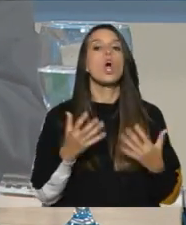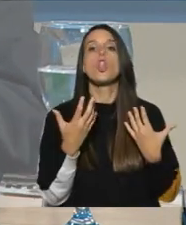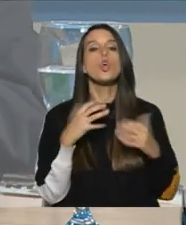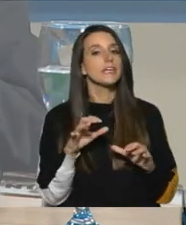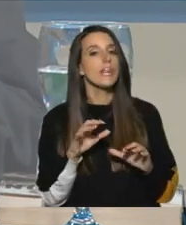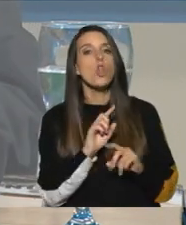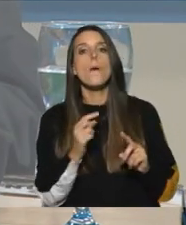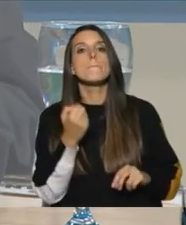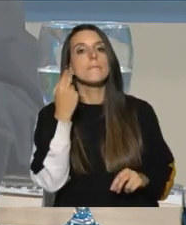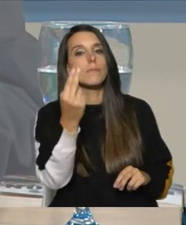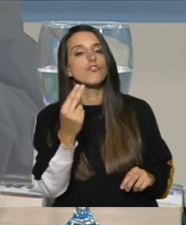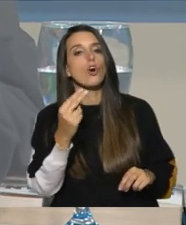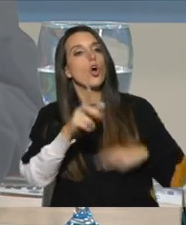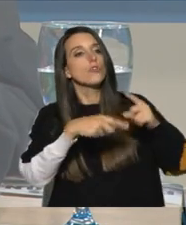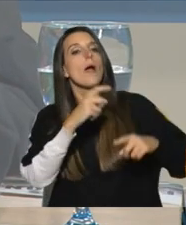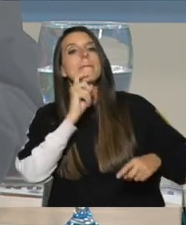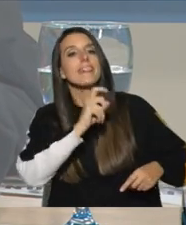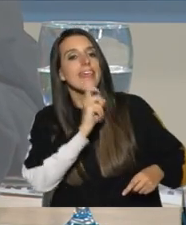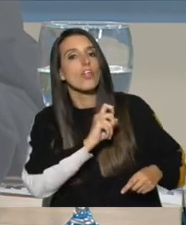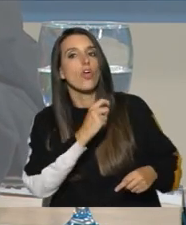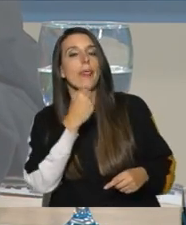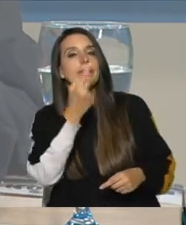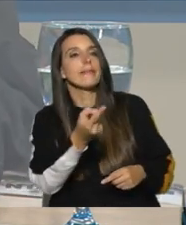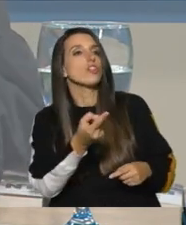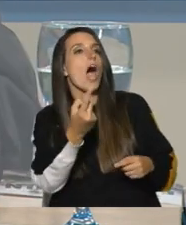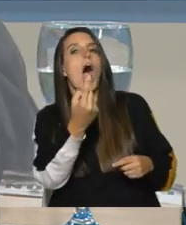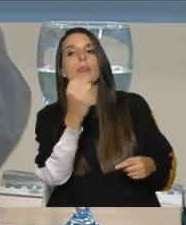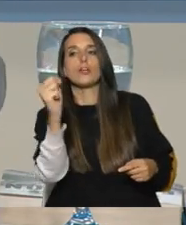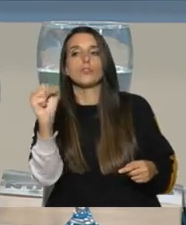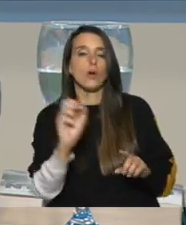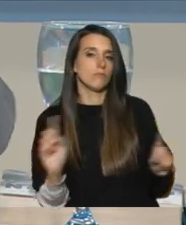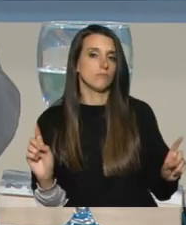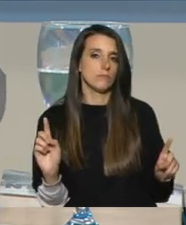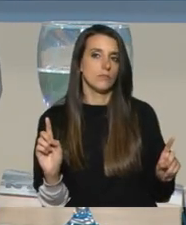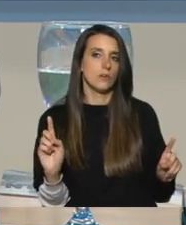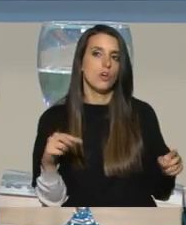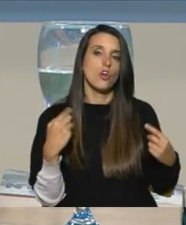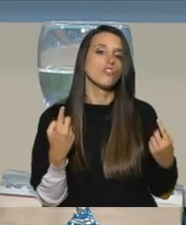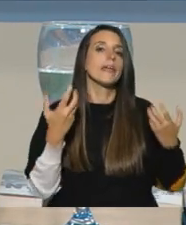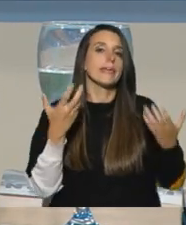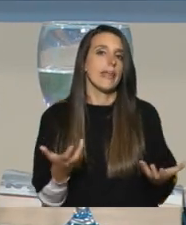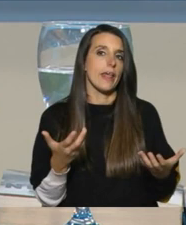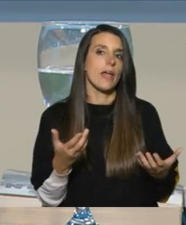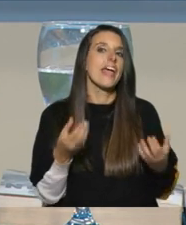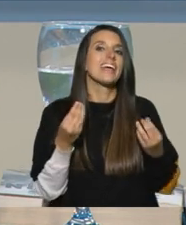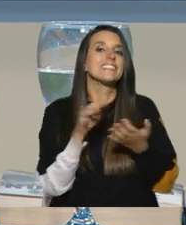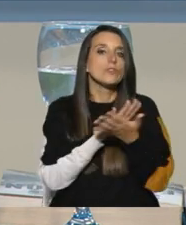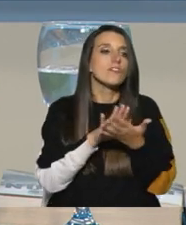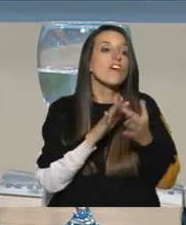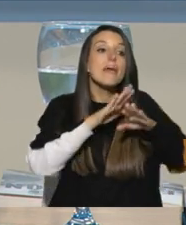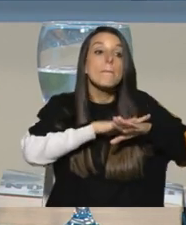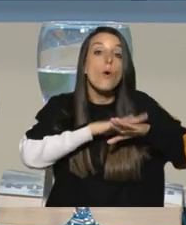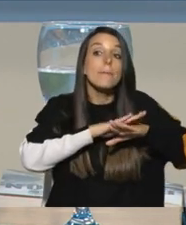permitir es de que se siga mintiendo y se esté haciendo una apología. Estamos juzgando o pretendiendo hacer juzgar los hechos del